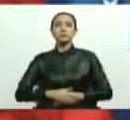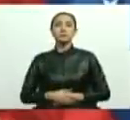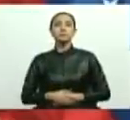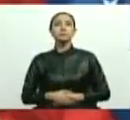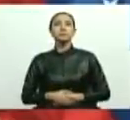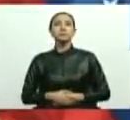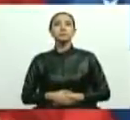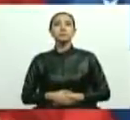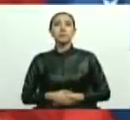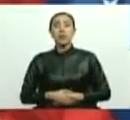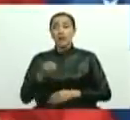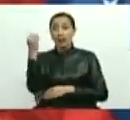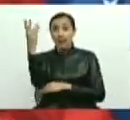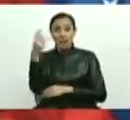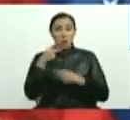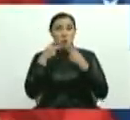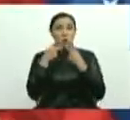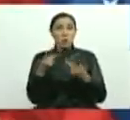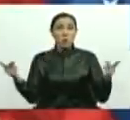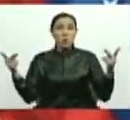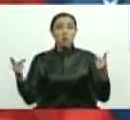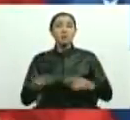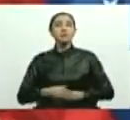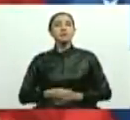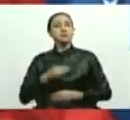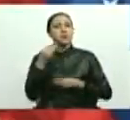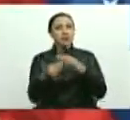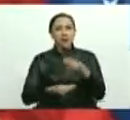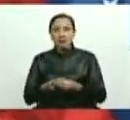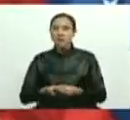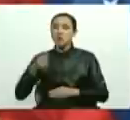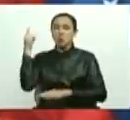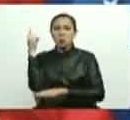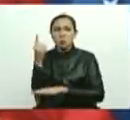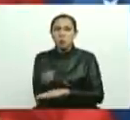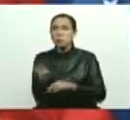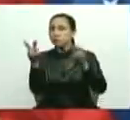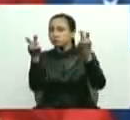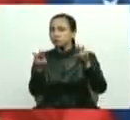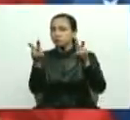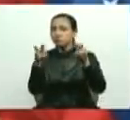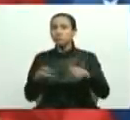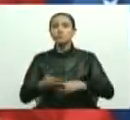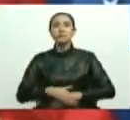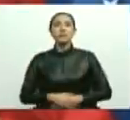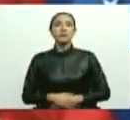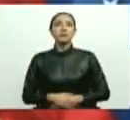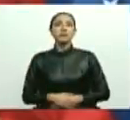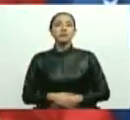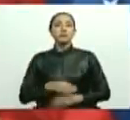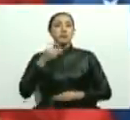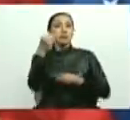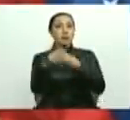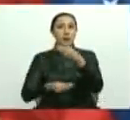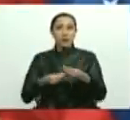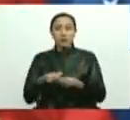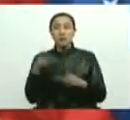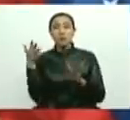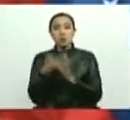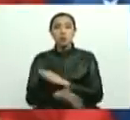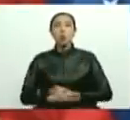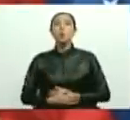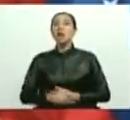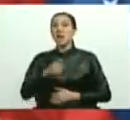Dichas declaraciones públicas y la supuesta denuncia, obviamente que constituyen acciones de incitación al